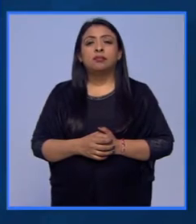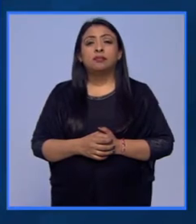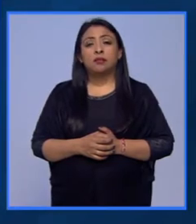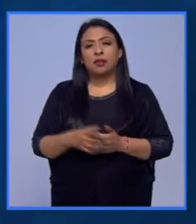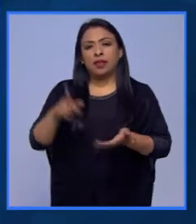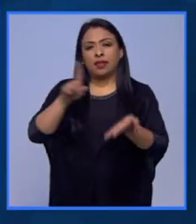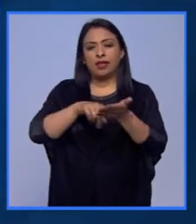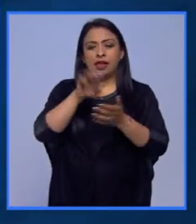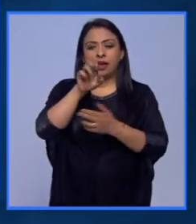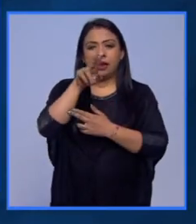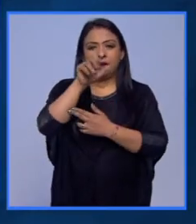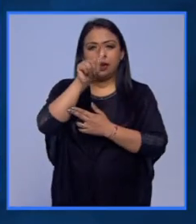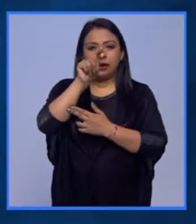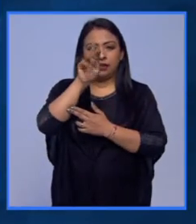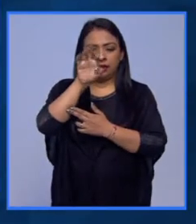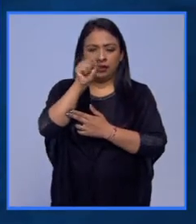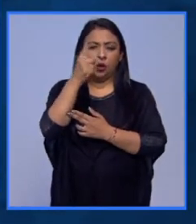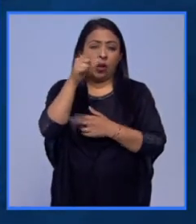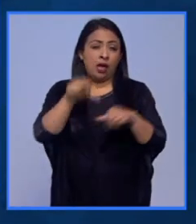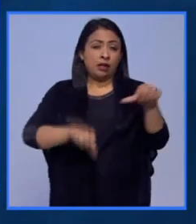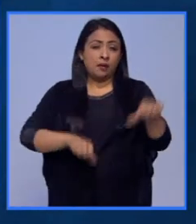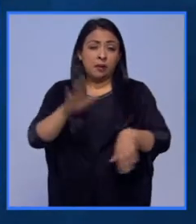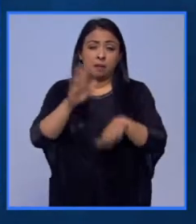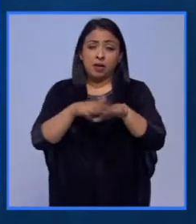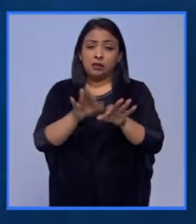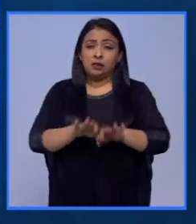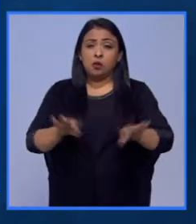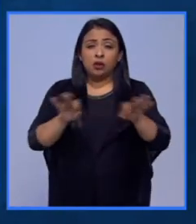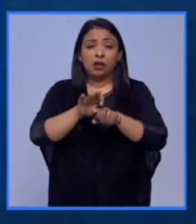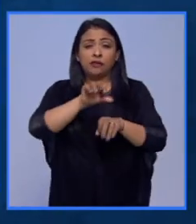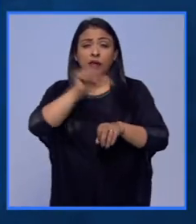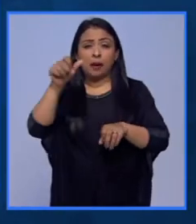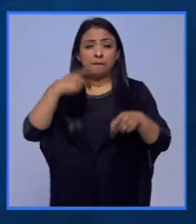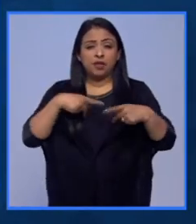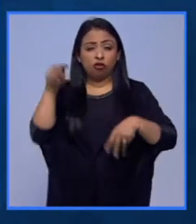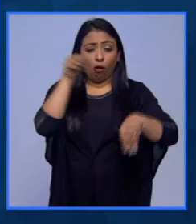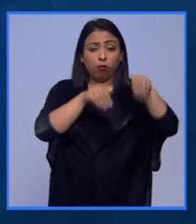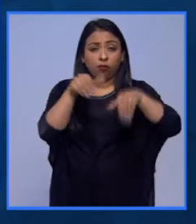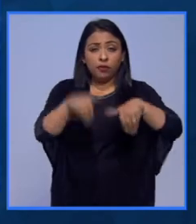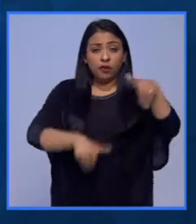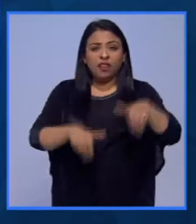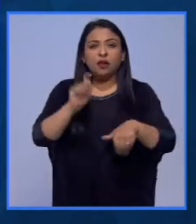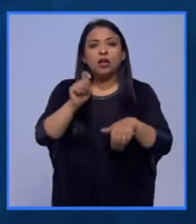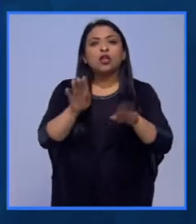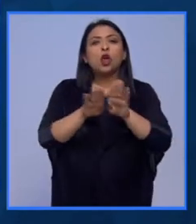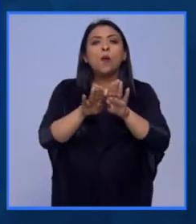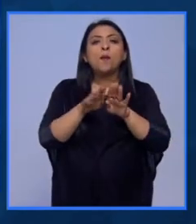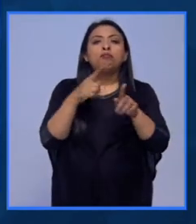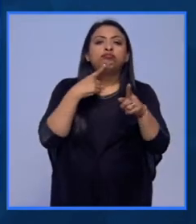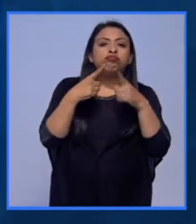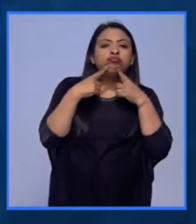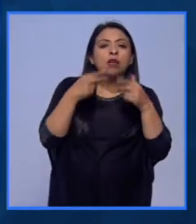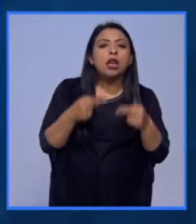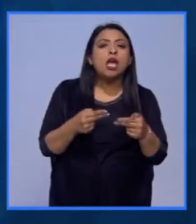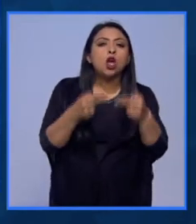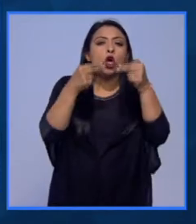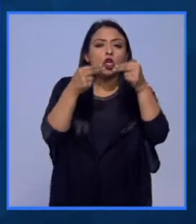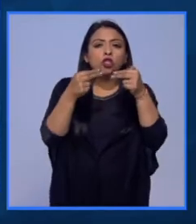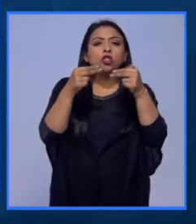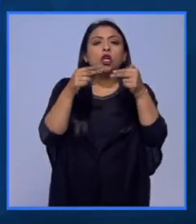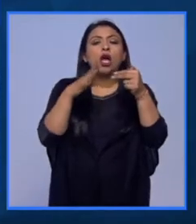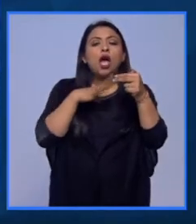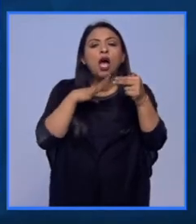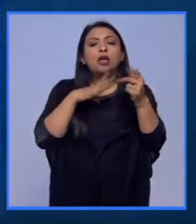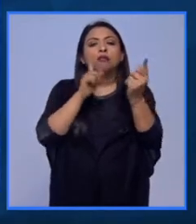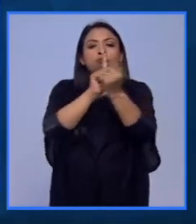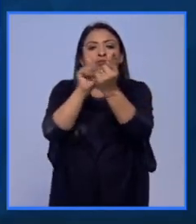Dentro de Nartes, una de las actividades más productivas para los creadores escénicos son las rondas de negocios que llevan a cabo con programadores